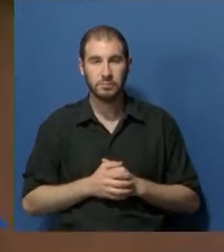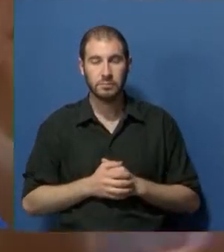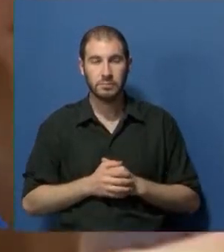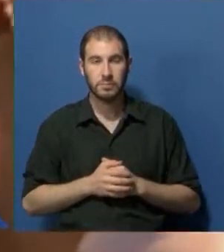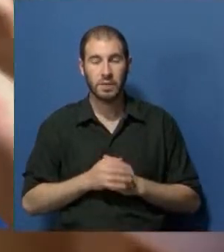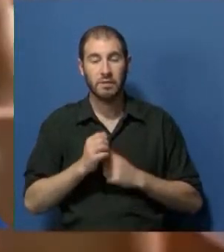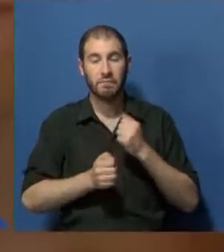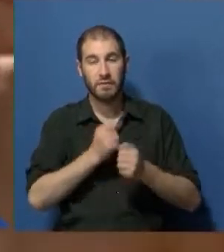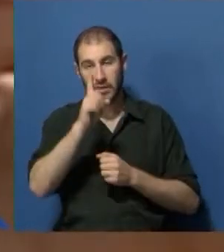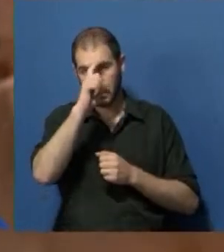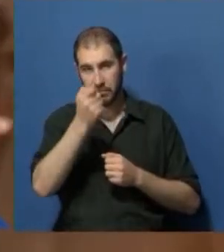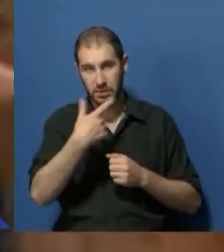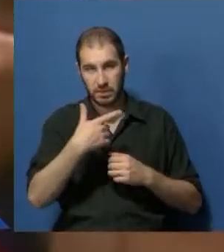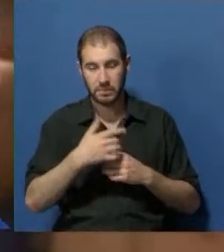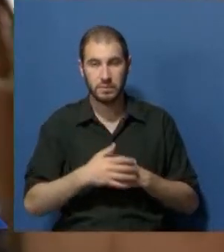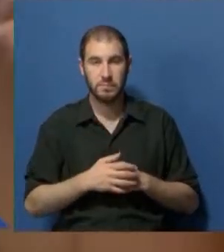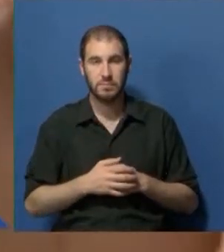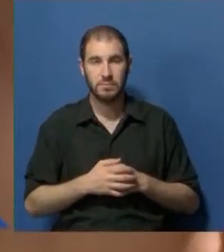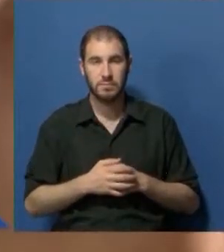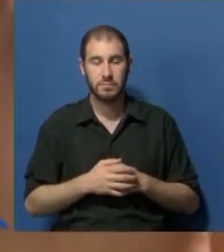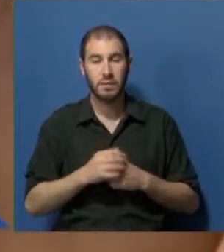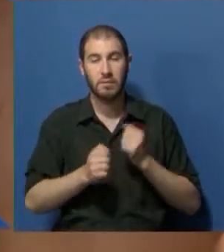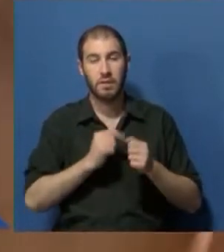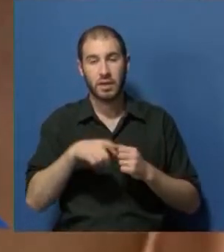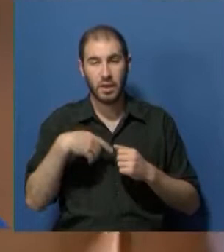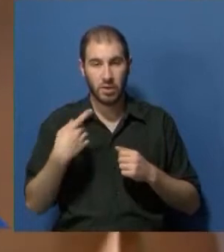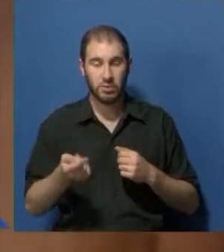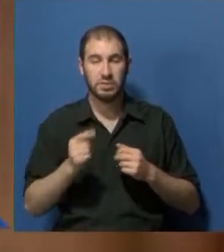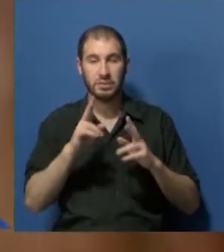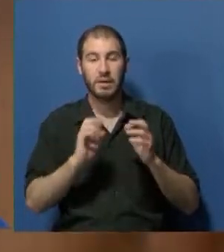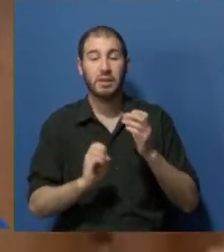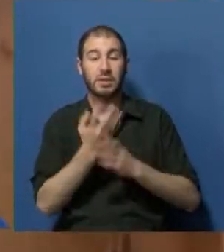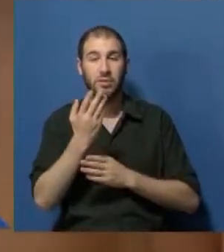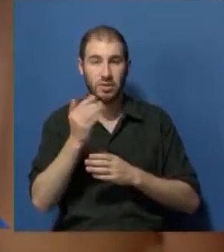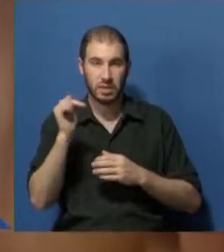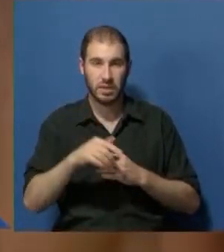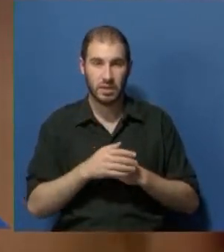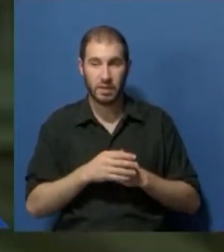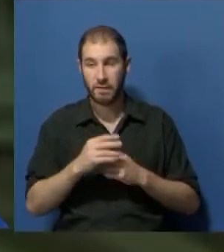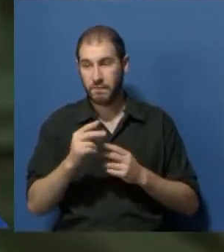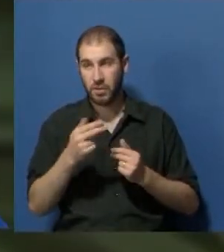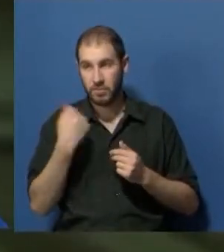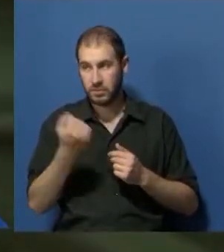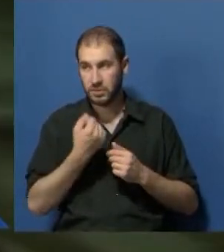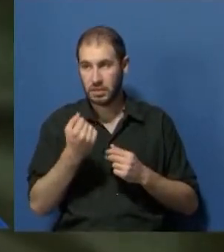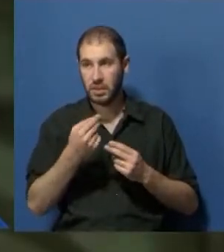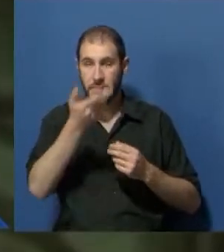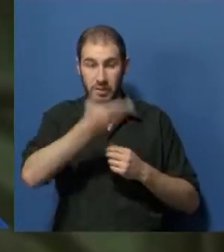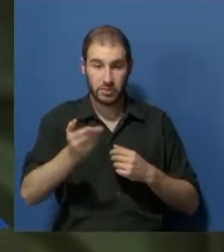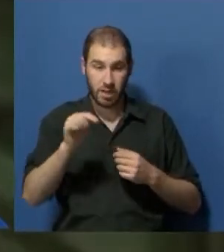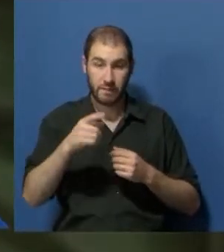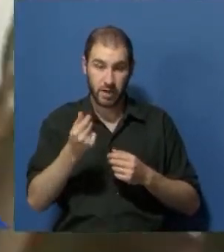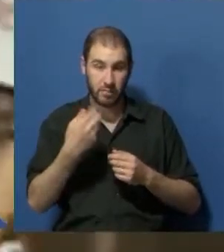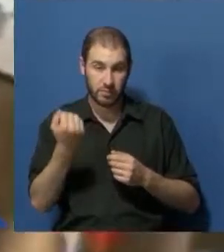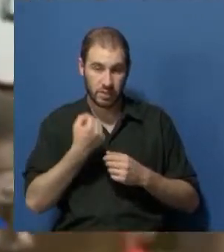de farmacológica y de otras industrias de la biotecnología, valoran el recurso humano